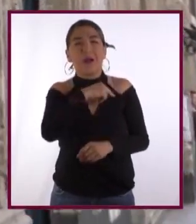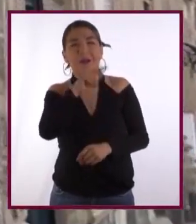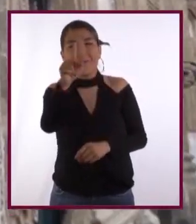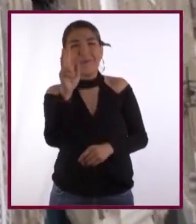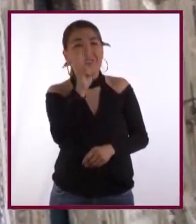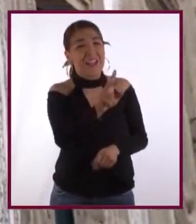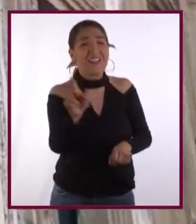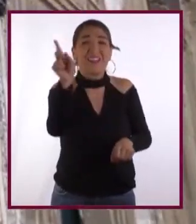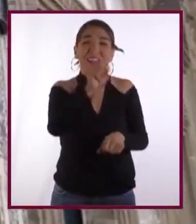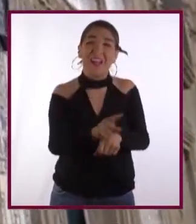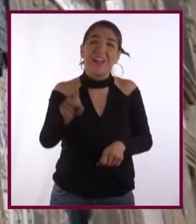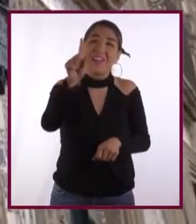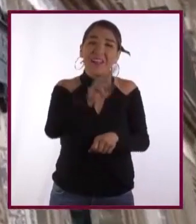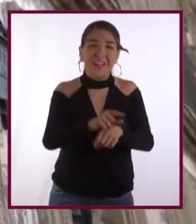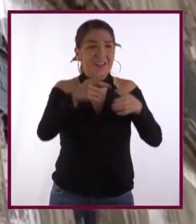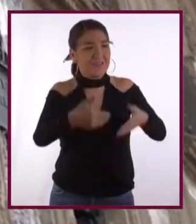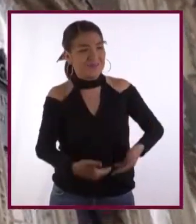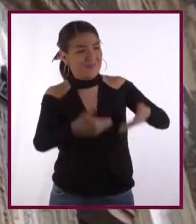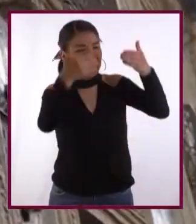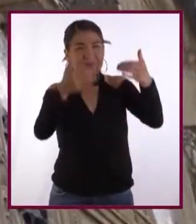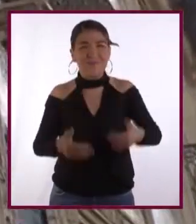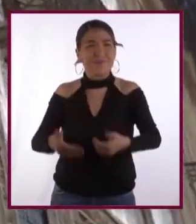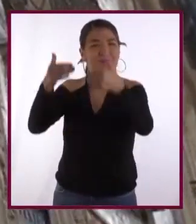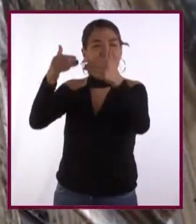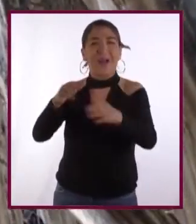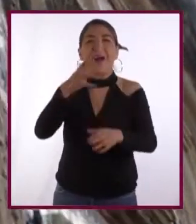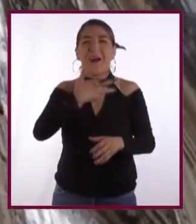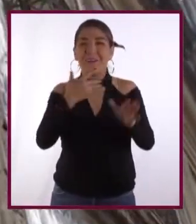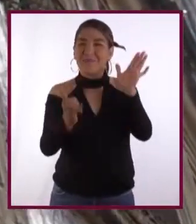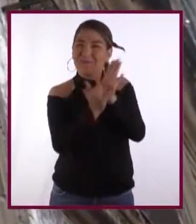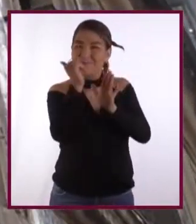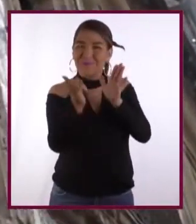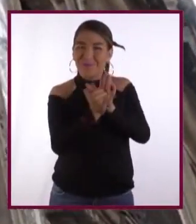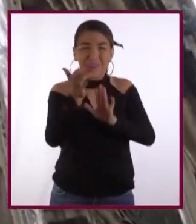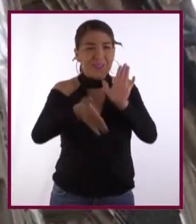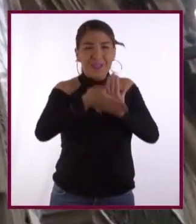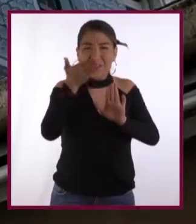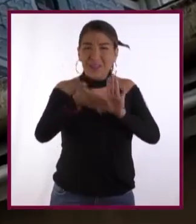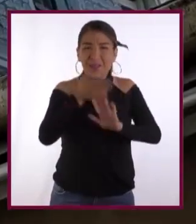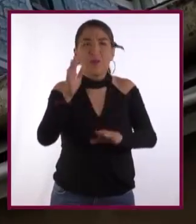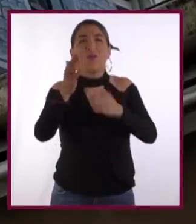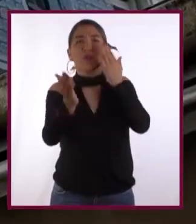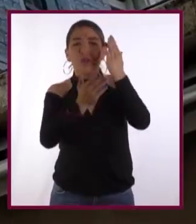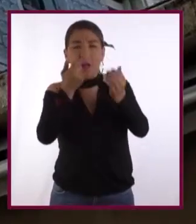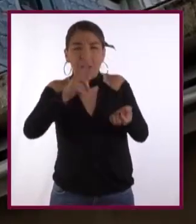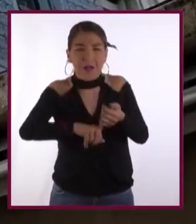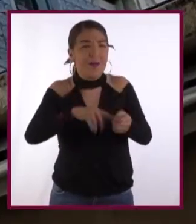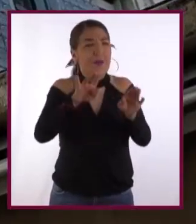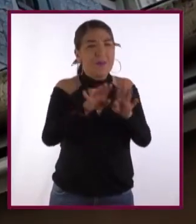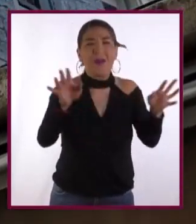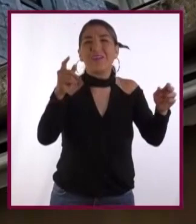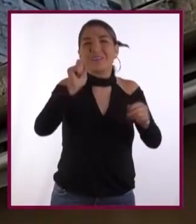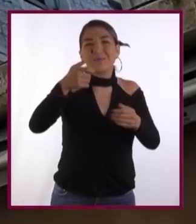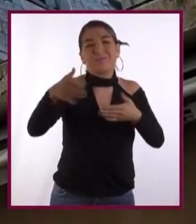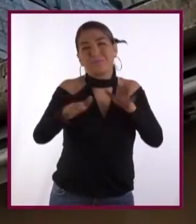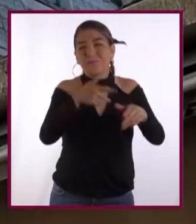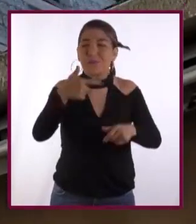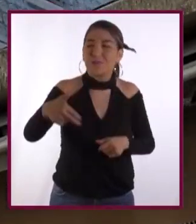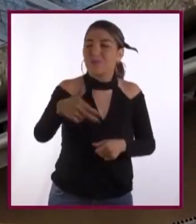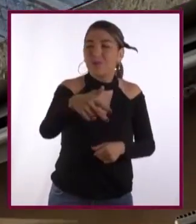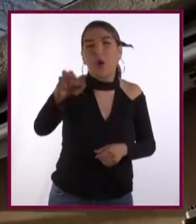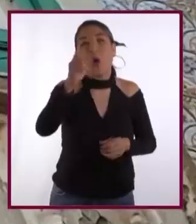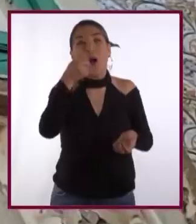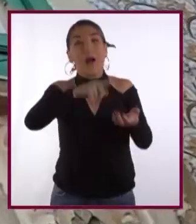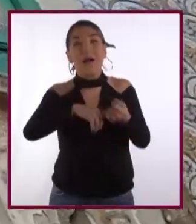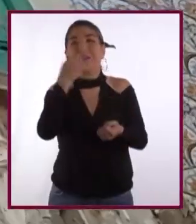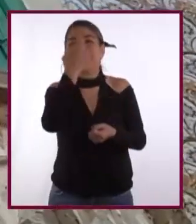que algo que nosotros vemos todos los días en las fachadas de los edificios que habitamos, en donde estudiamos o por los que pasamos